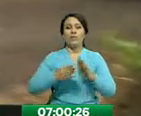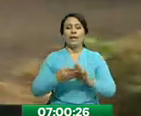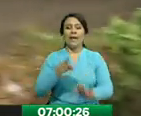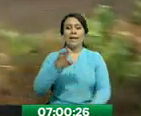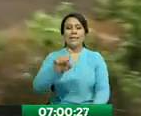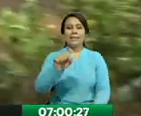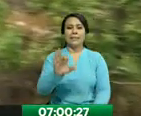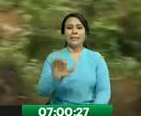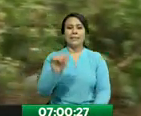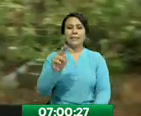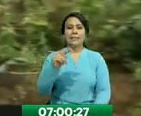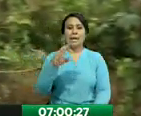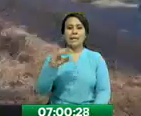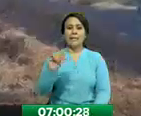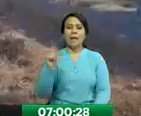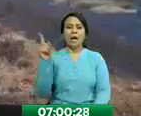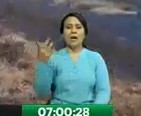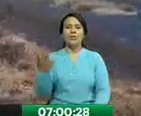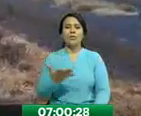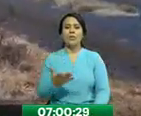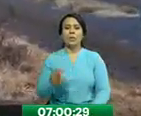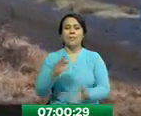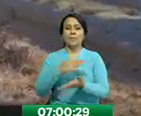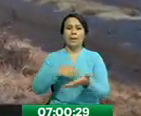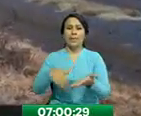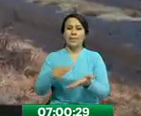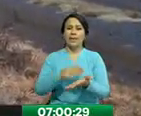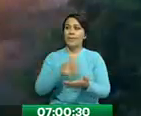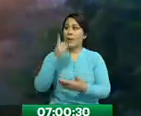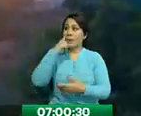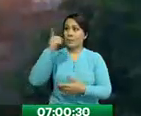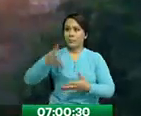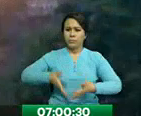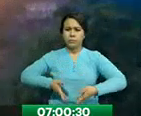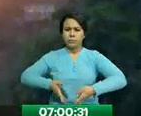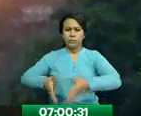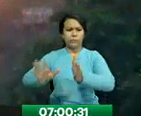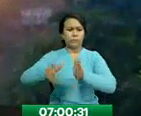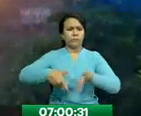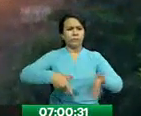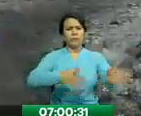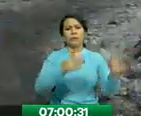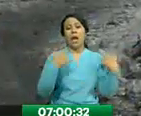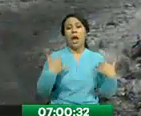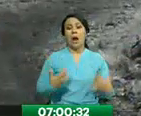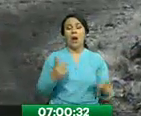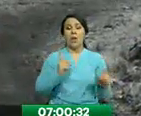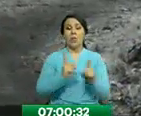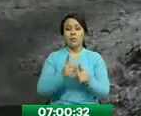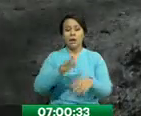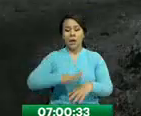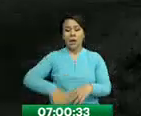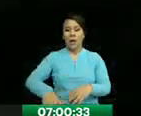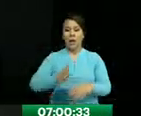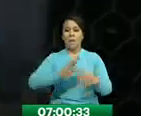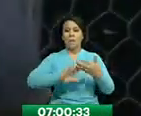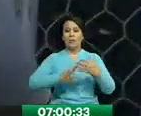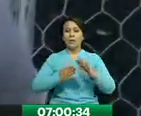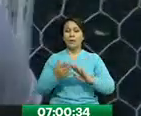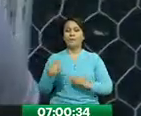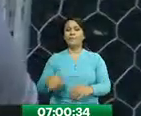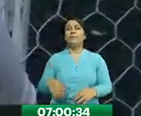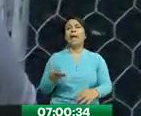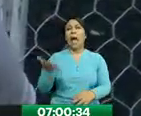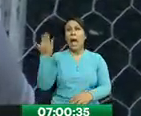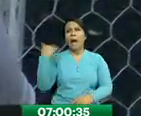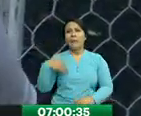Cantón Montecristi, en la provincia de Manabí. Una vía de tercer orden fue el escenario del hallazgo realizado por comuneros de la localidad. La otra vez también